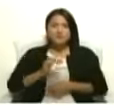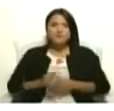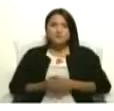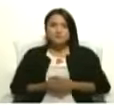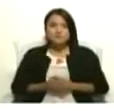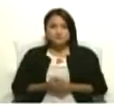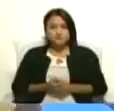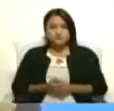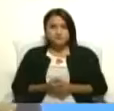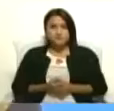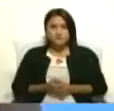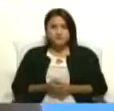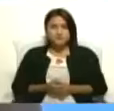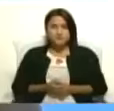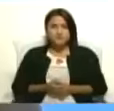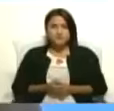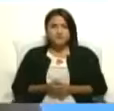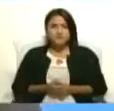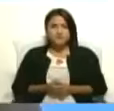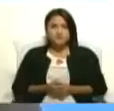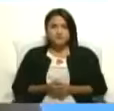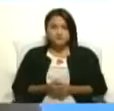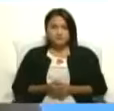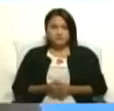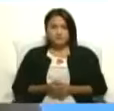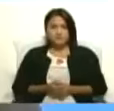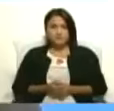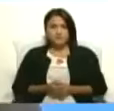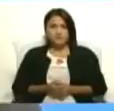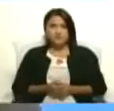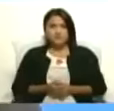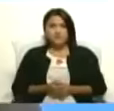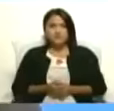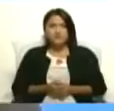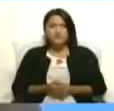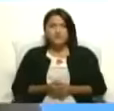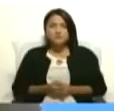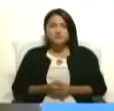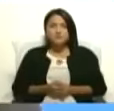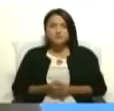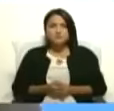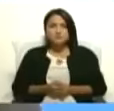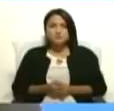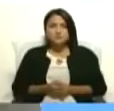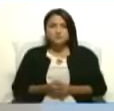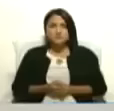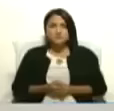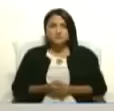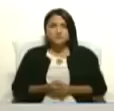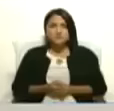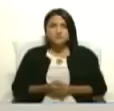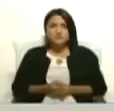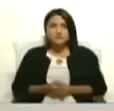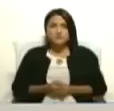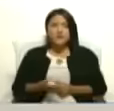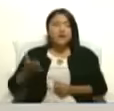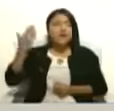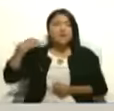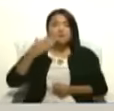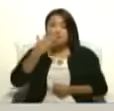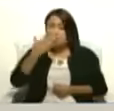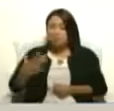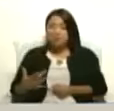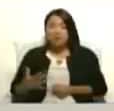esquivo y aquí está antes era un fantasma y ahora es una basura de fantasma es un Sembrador